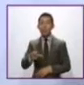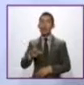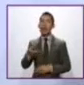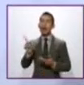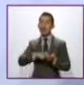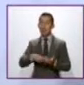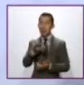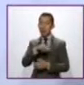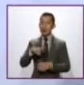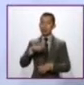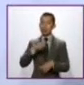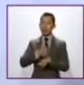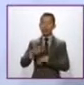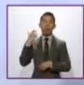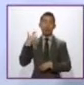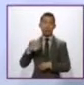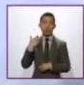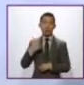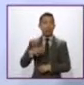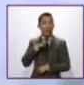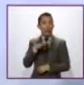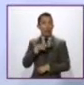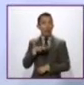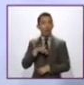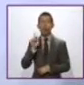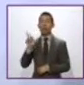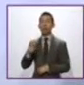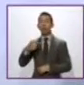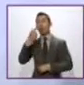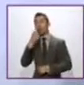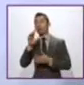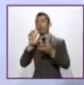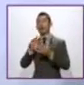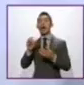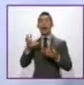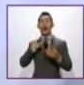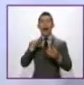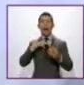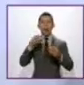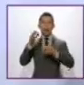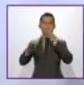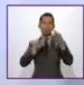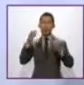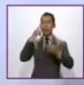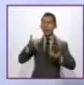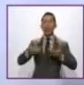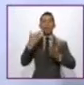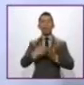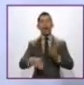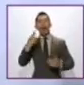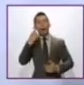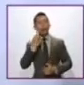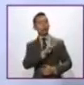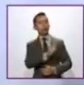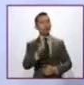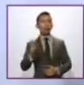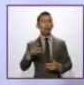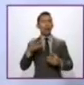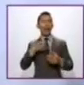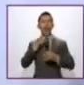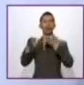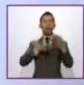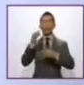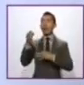estado de Querétaro. Solamente se te vio en espectaculares, no en las calles, y decirte, Juan Carlos, que los espectaculares no